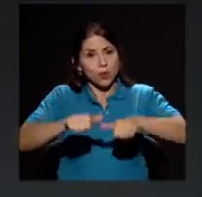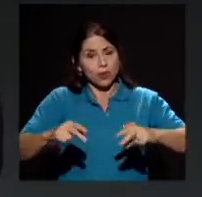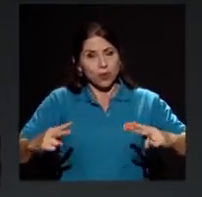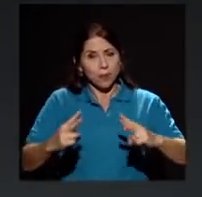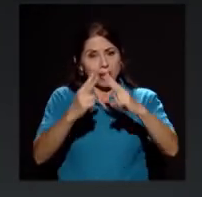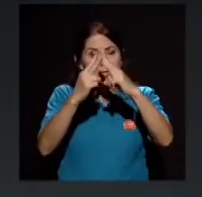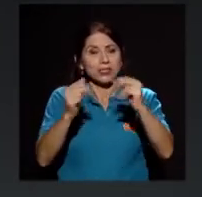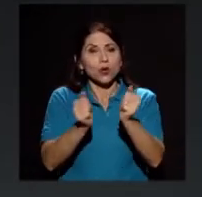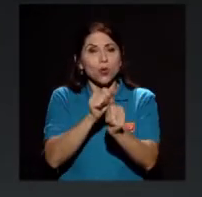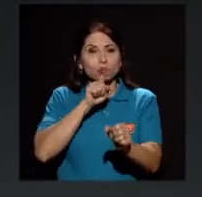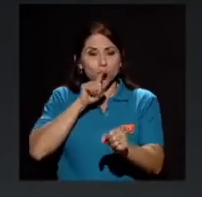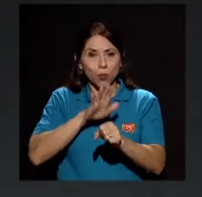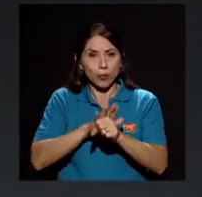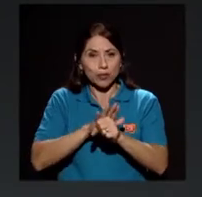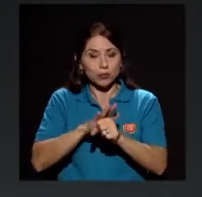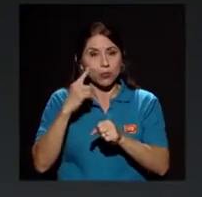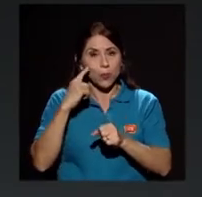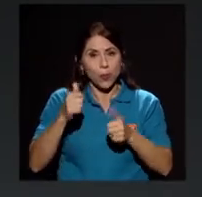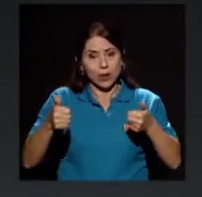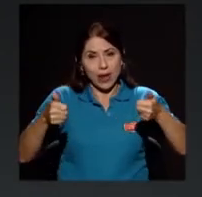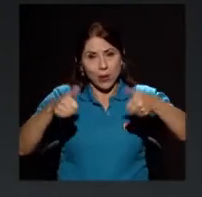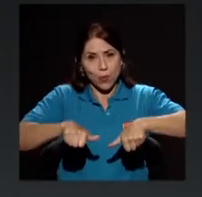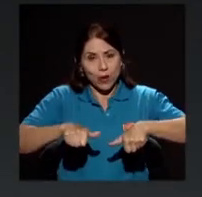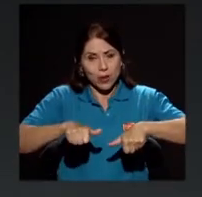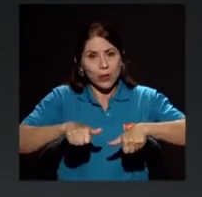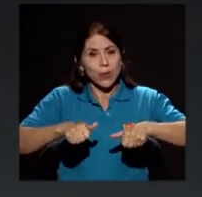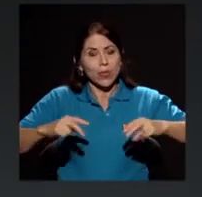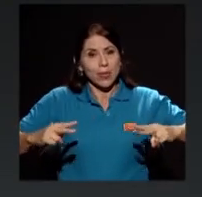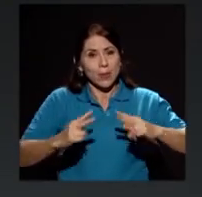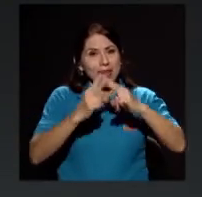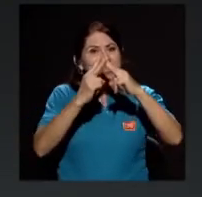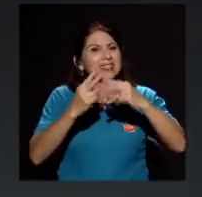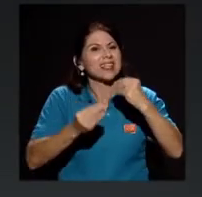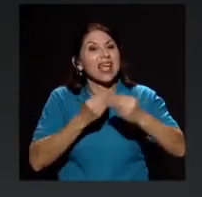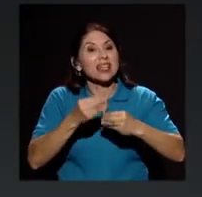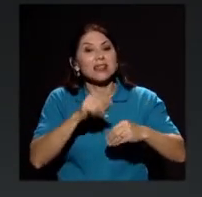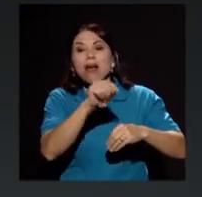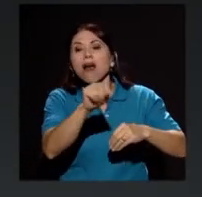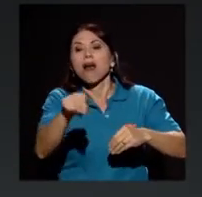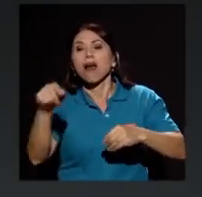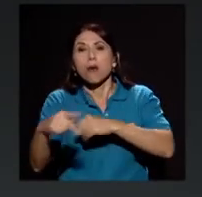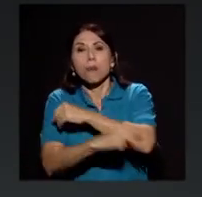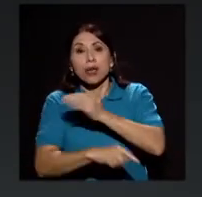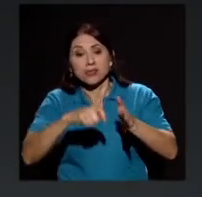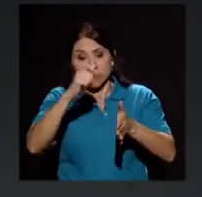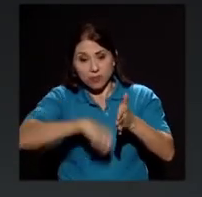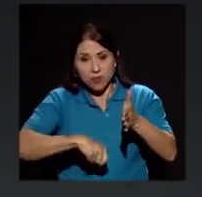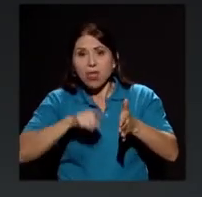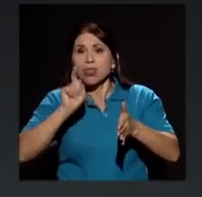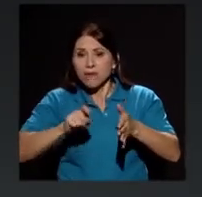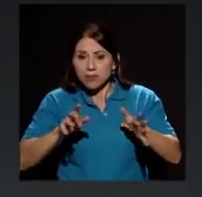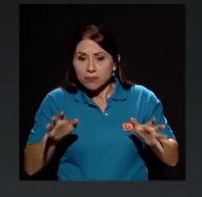el acuerdo de parís era comprometer a los países acciones y esas acciones